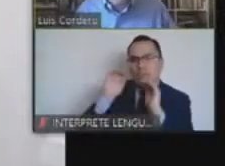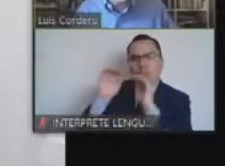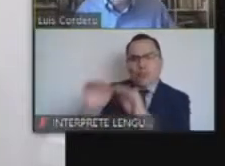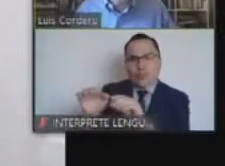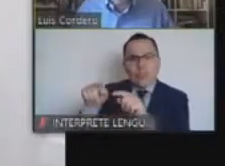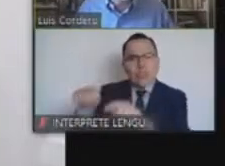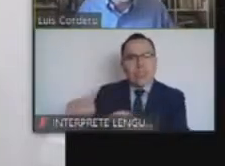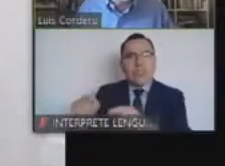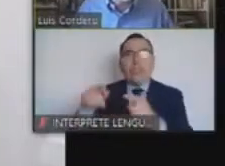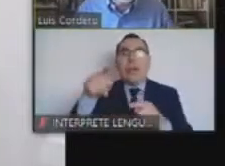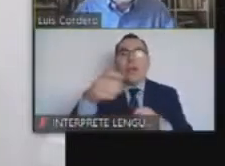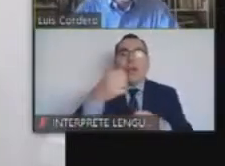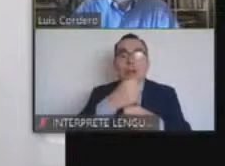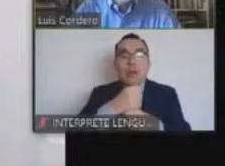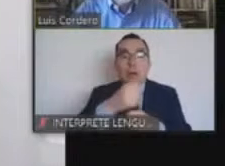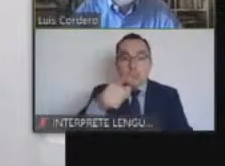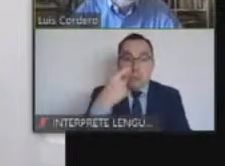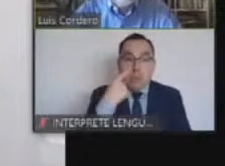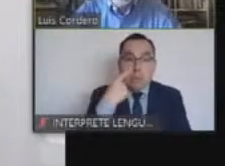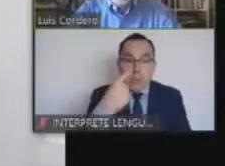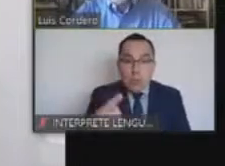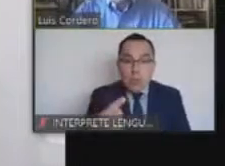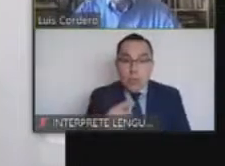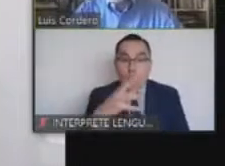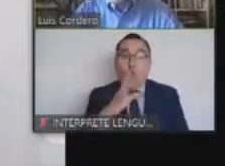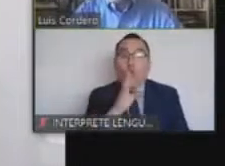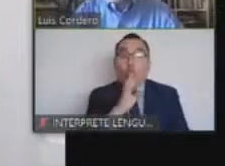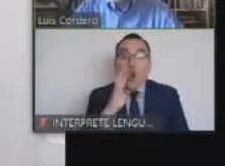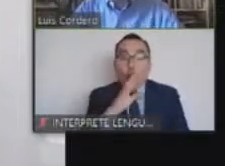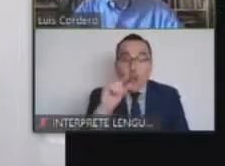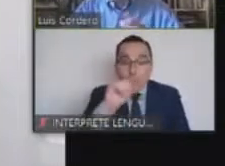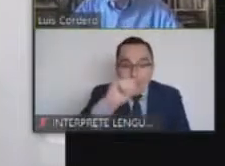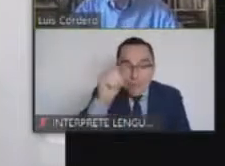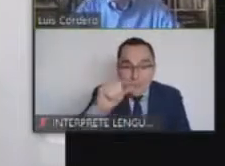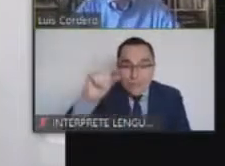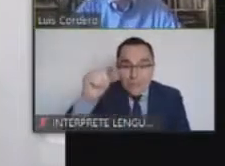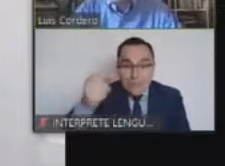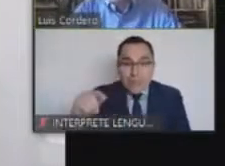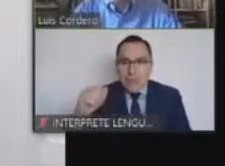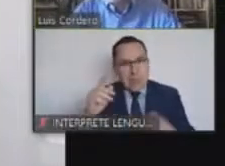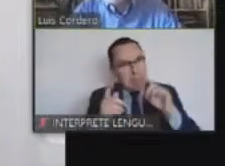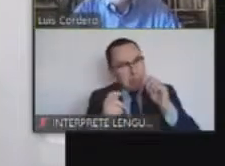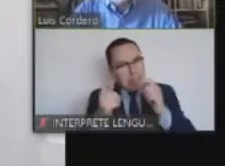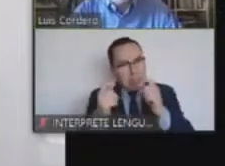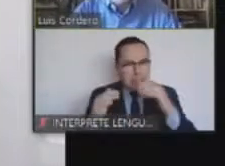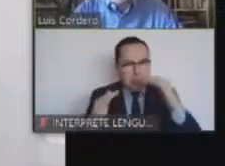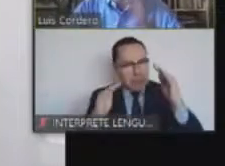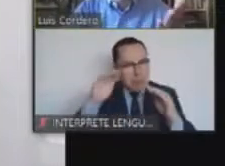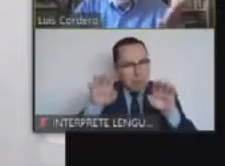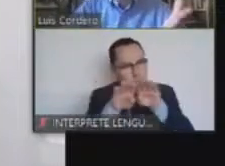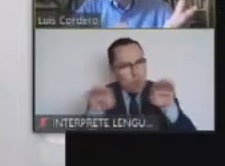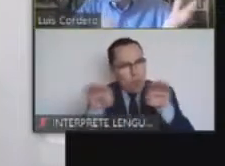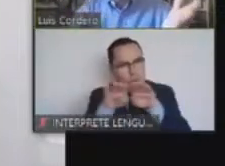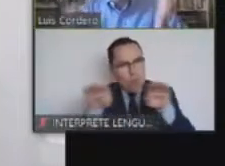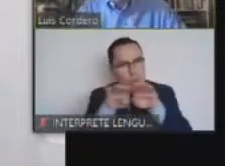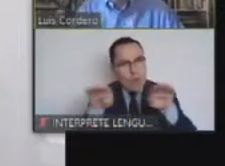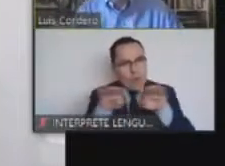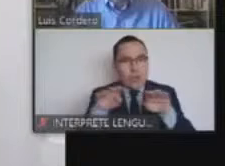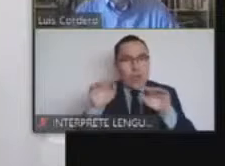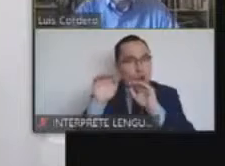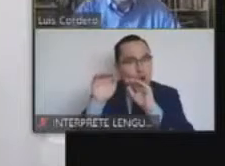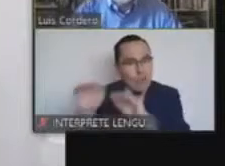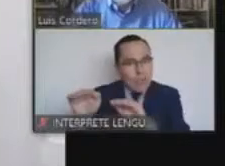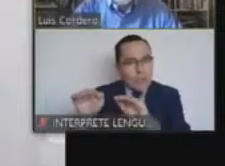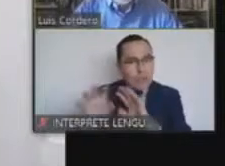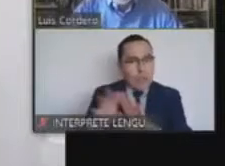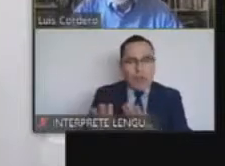su trabajo. Si ustedes lo ven, más o menos existe una correlación y una consistencia entre la confianza o